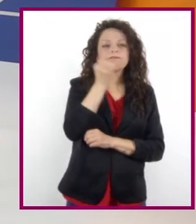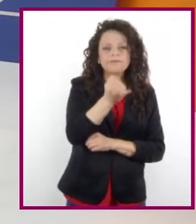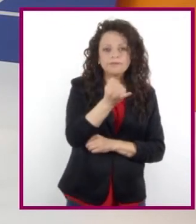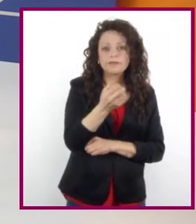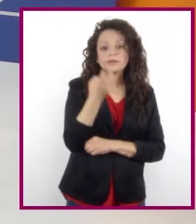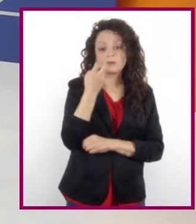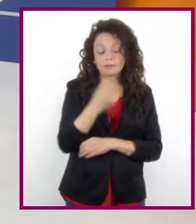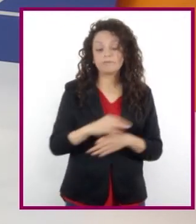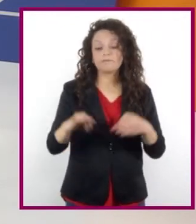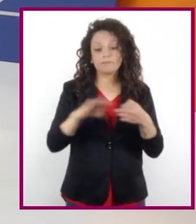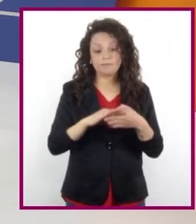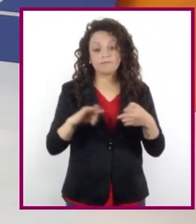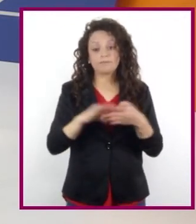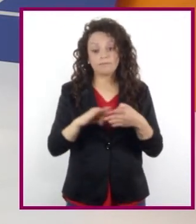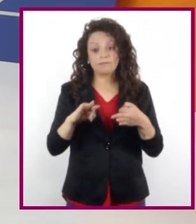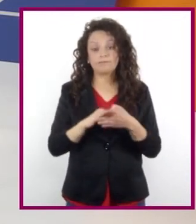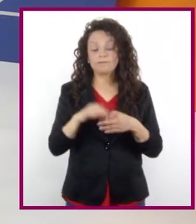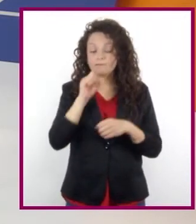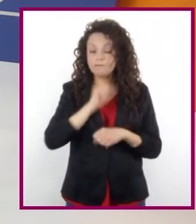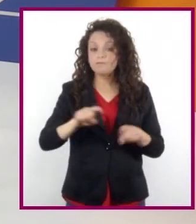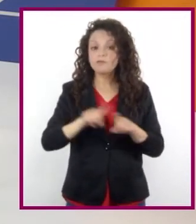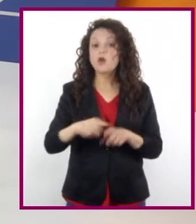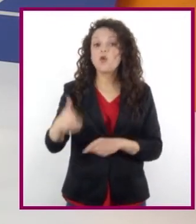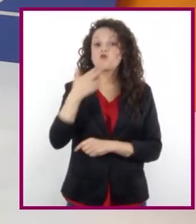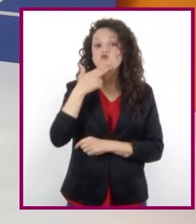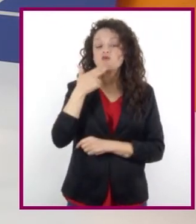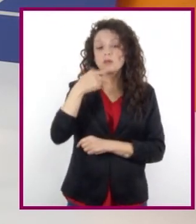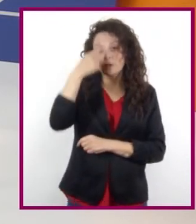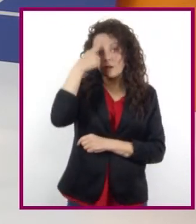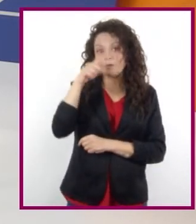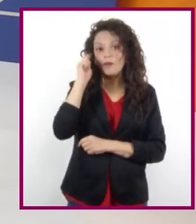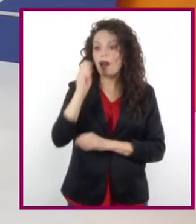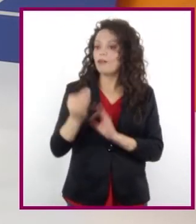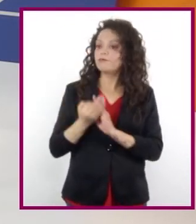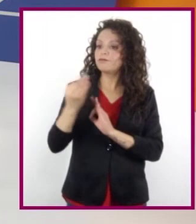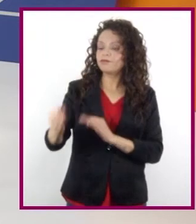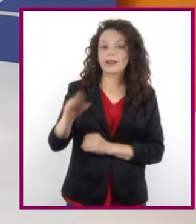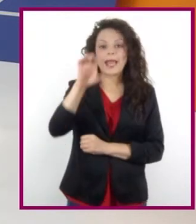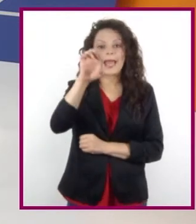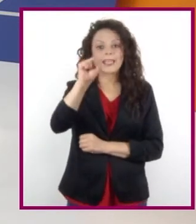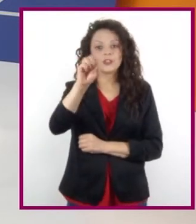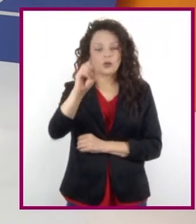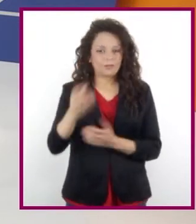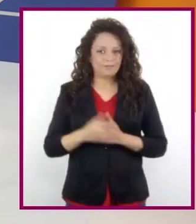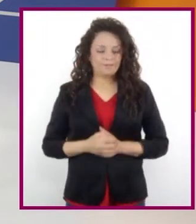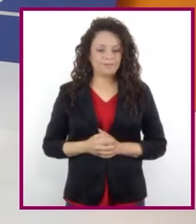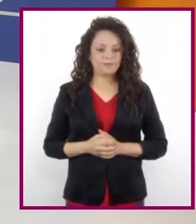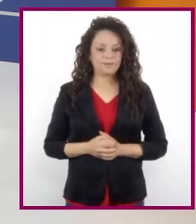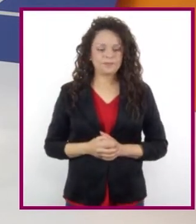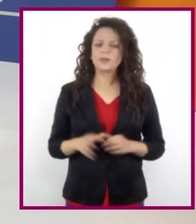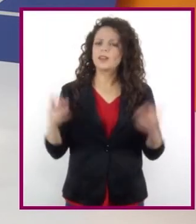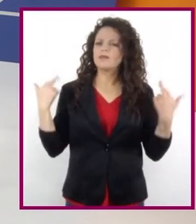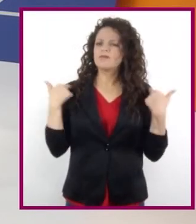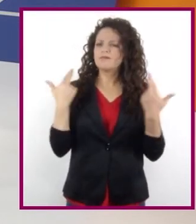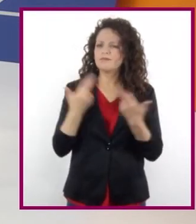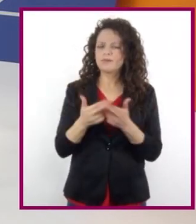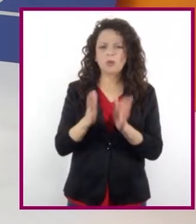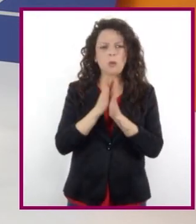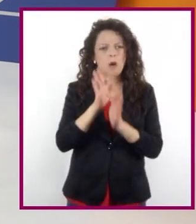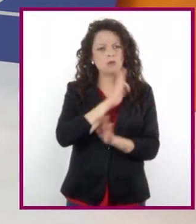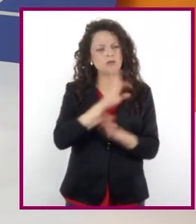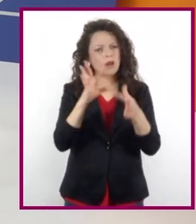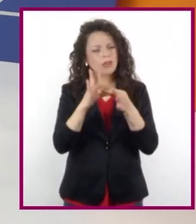muy frecuentemente también lo usamos para expresar distancia. Profesora, quiero que nos aclare una duda que